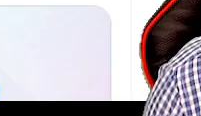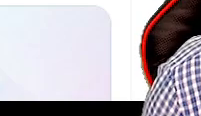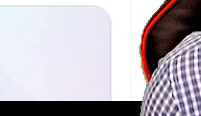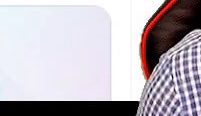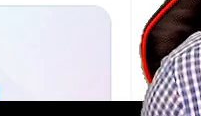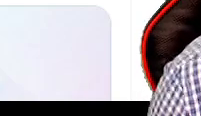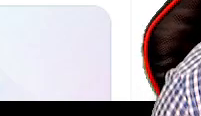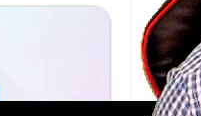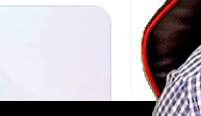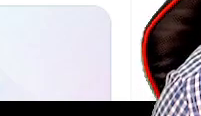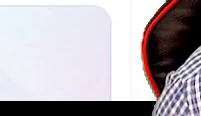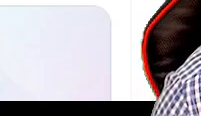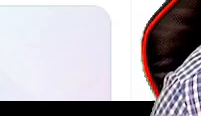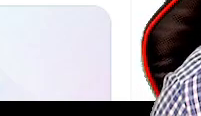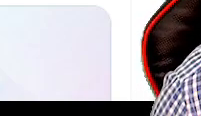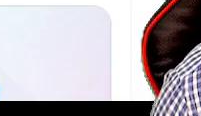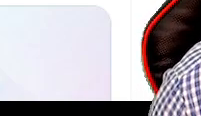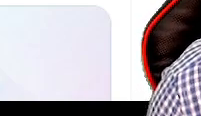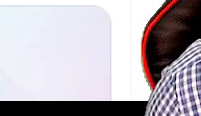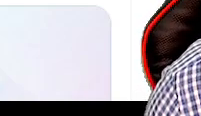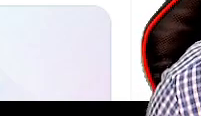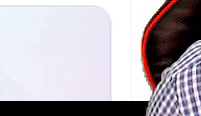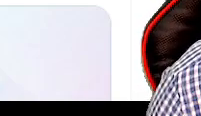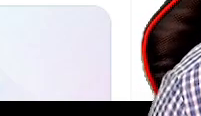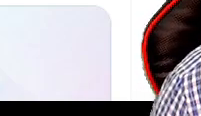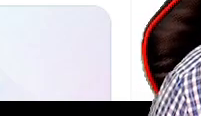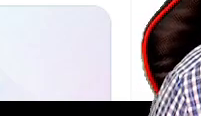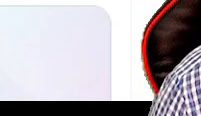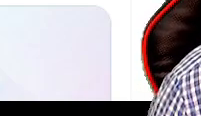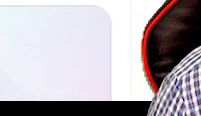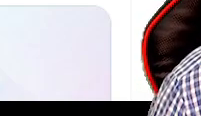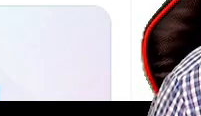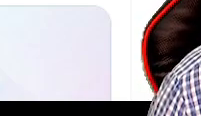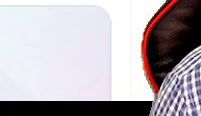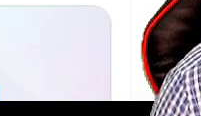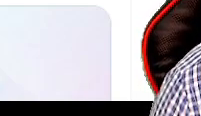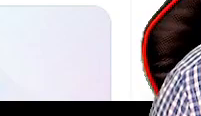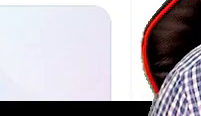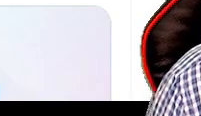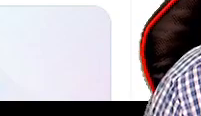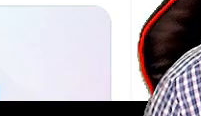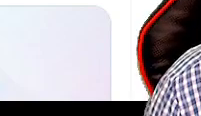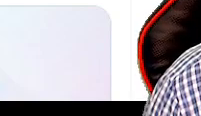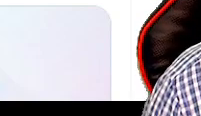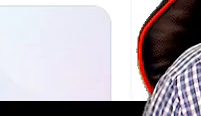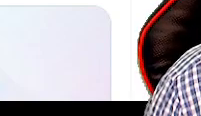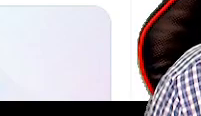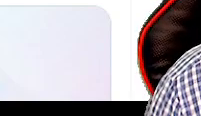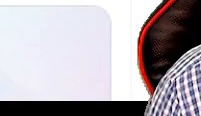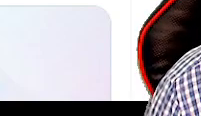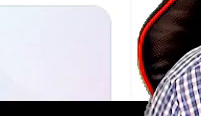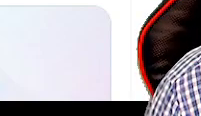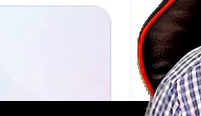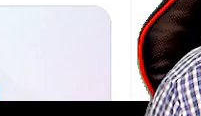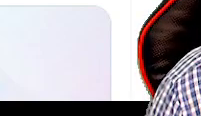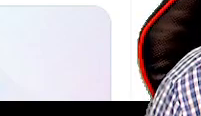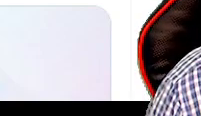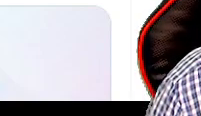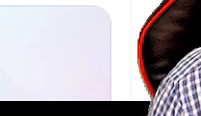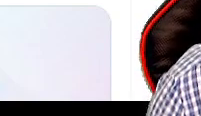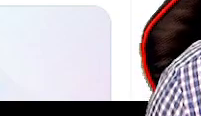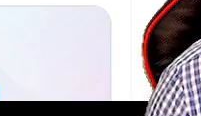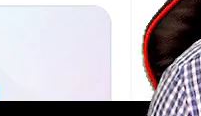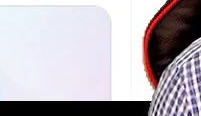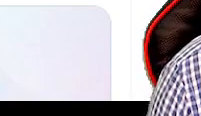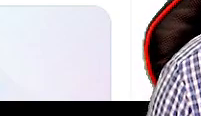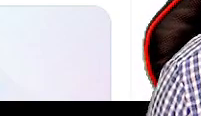Zambrano, el presidente del PAN, con licencia, Marco Cortés. Les dejo parte de ello nada más para que vean